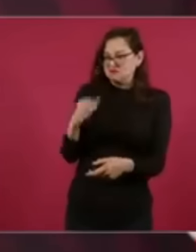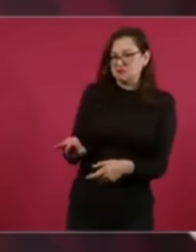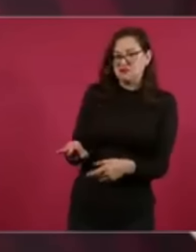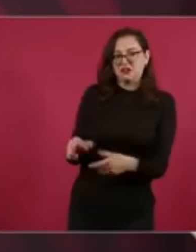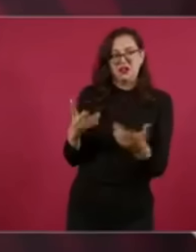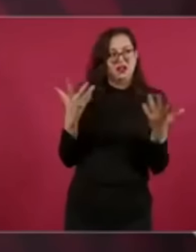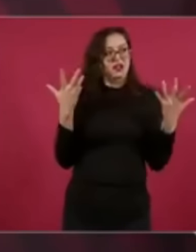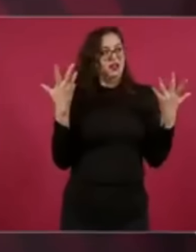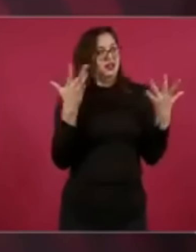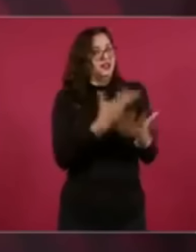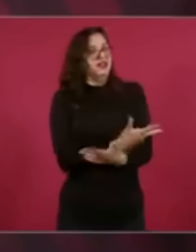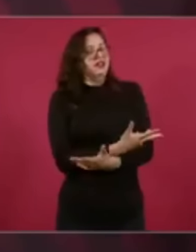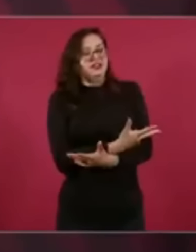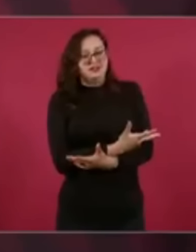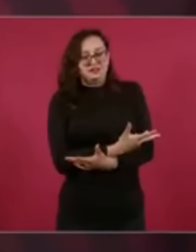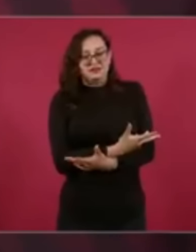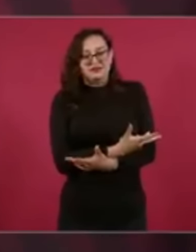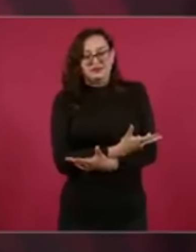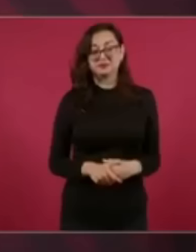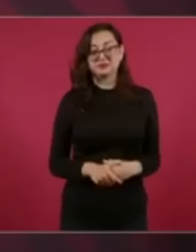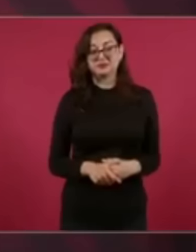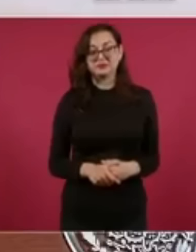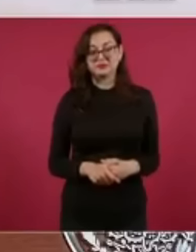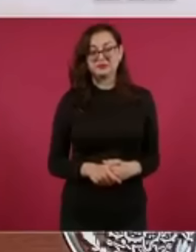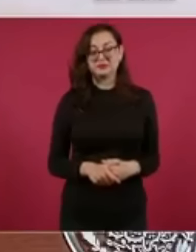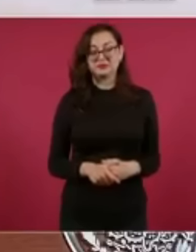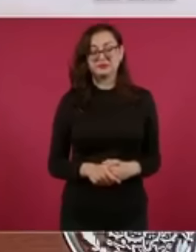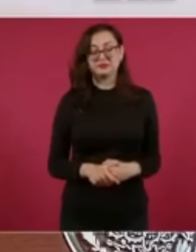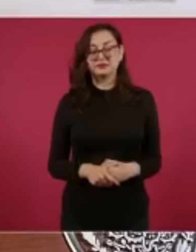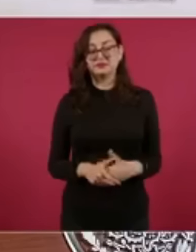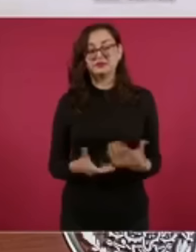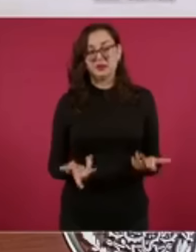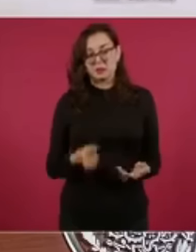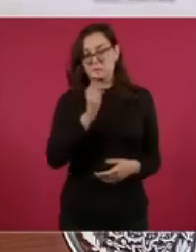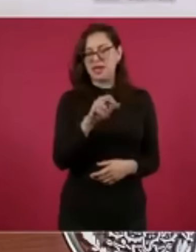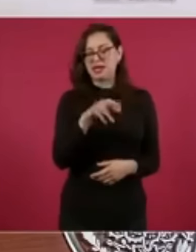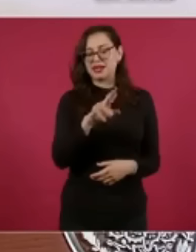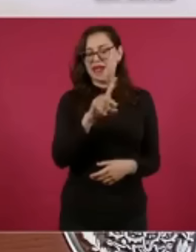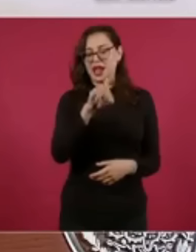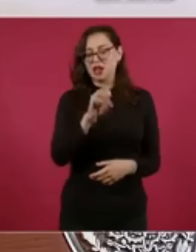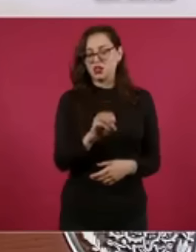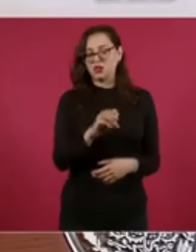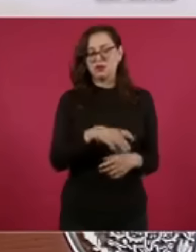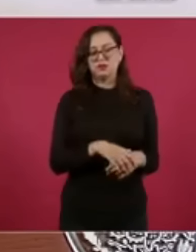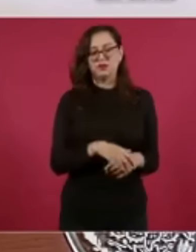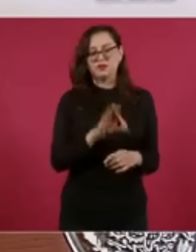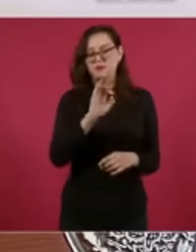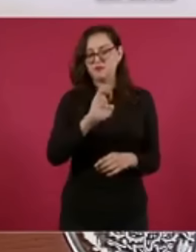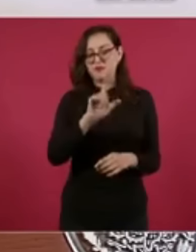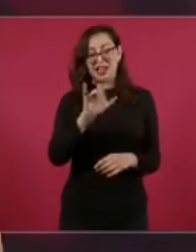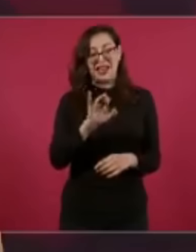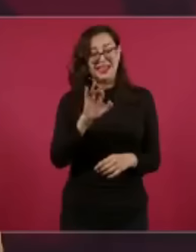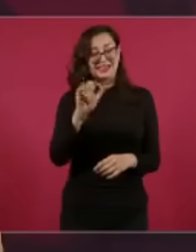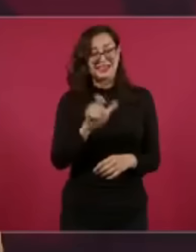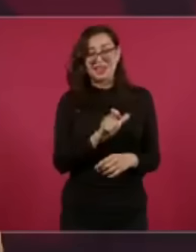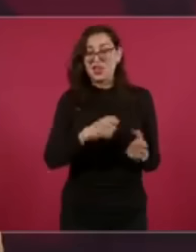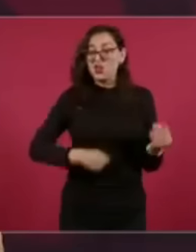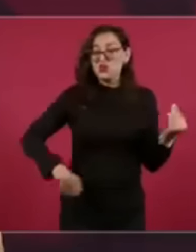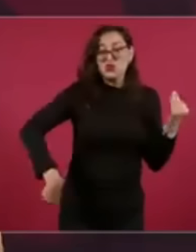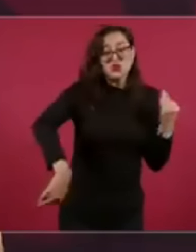todos. Se habían el mismo Bernardo Reyes, Félix Díaz,